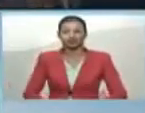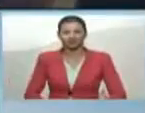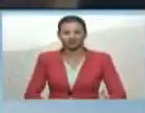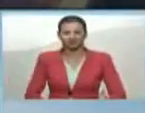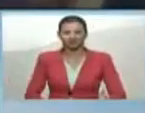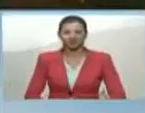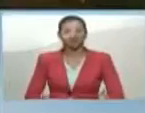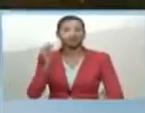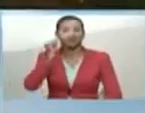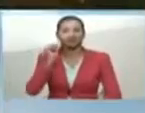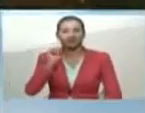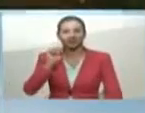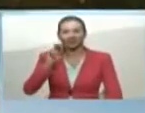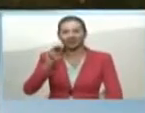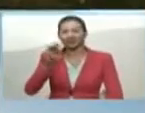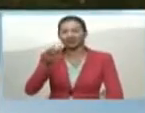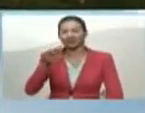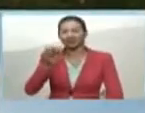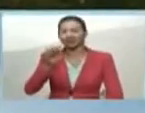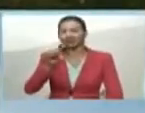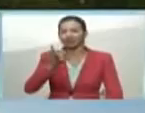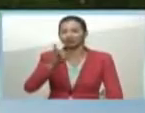Ángeles del Carmen González.